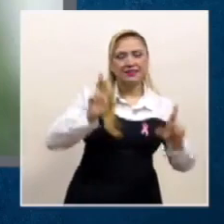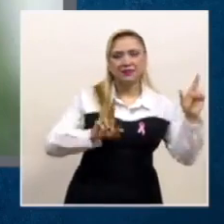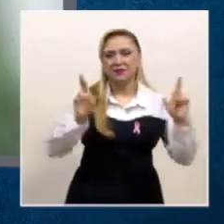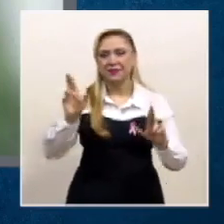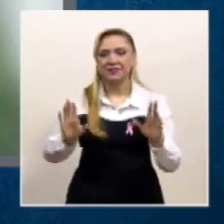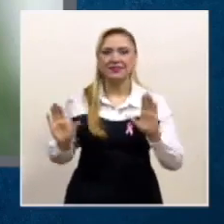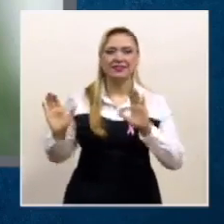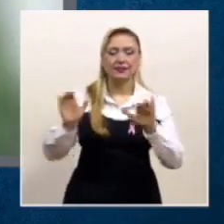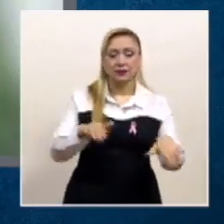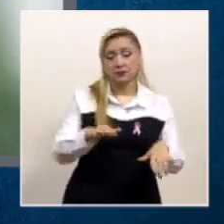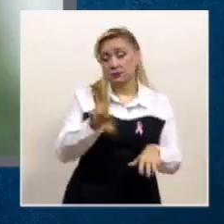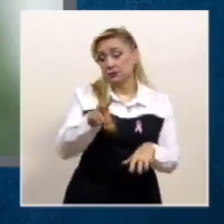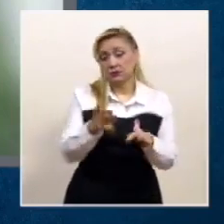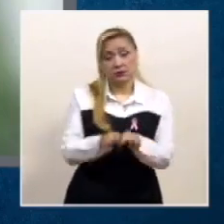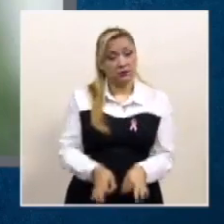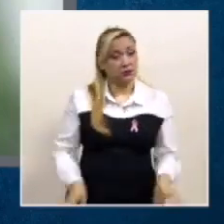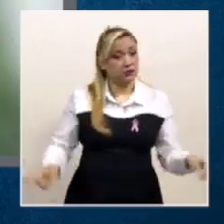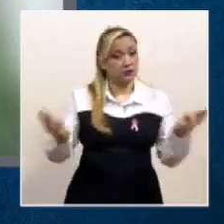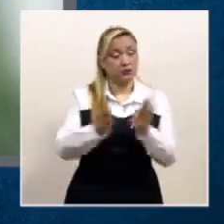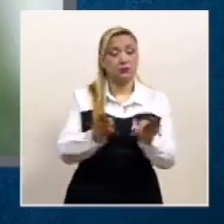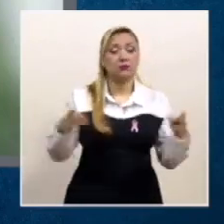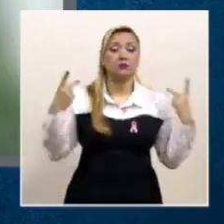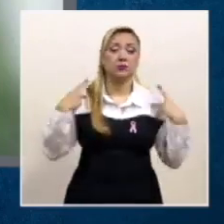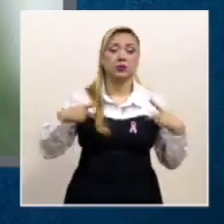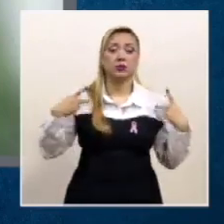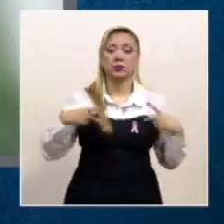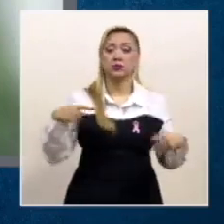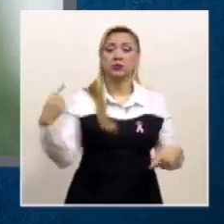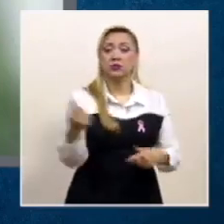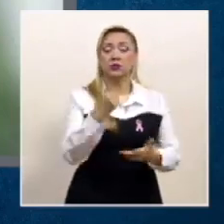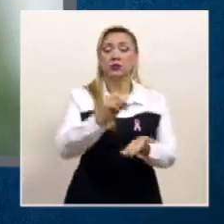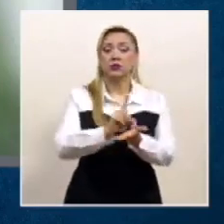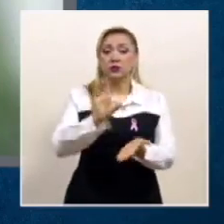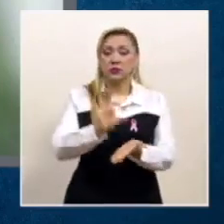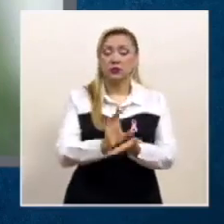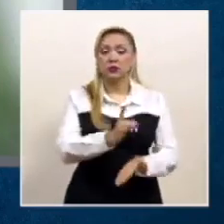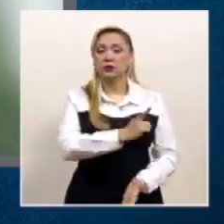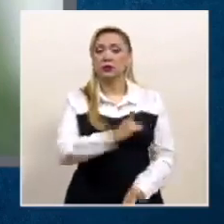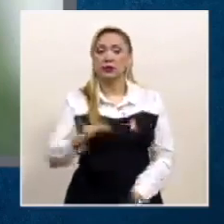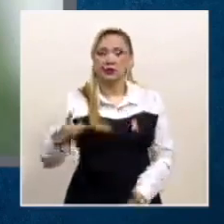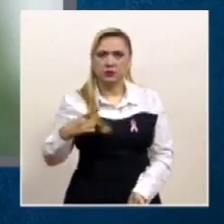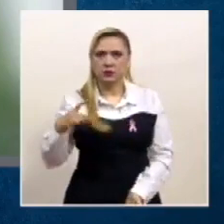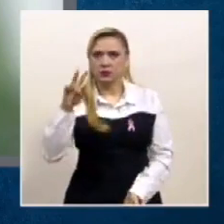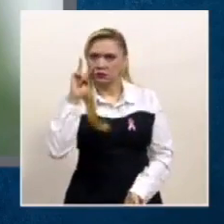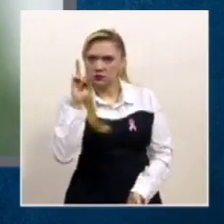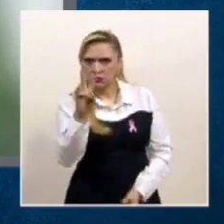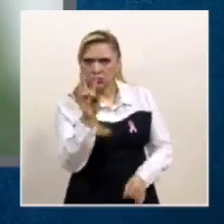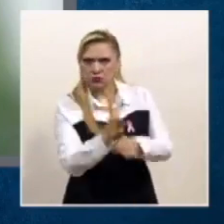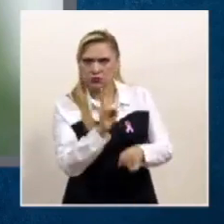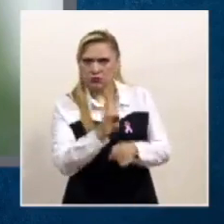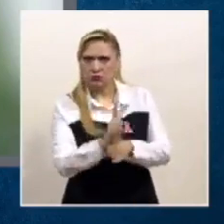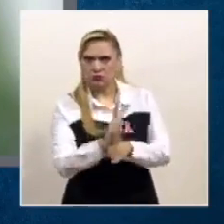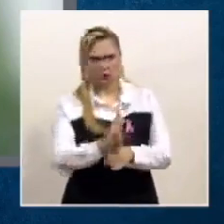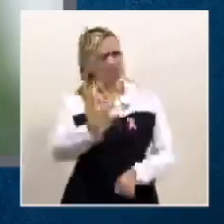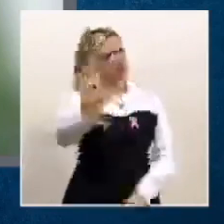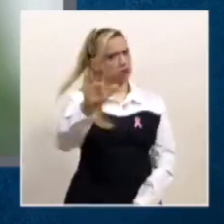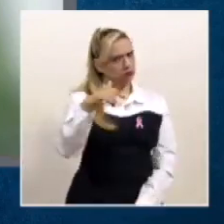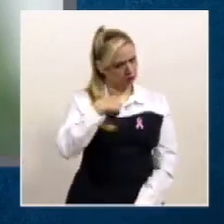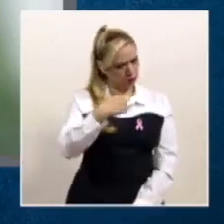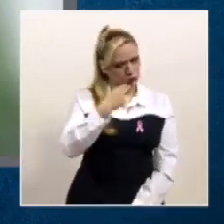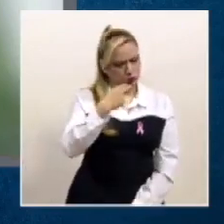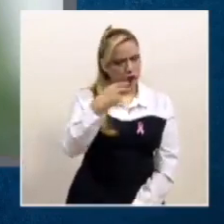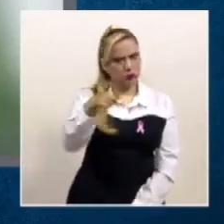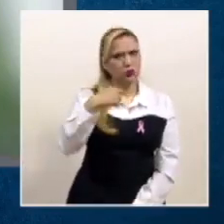política. Es algo muy importante que las personas con discapacidad tenemos que tener en cuenta y utilizar estas herramientas que ya se están